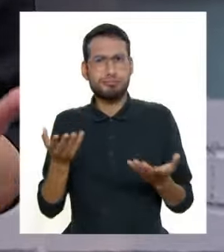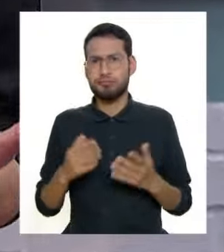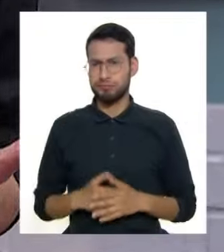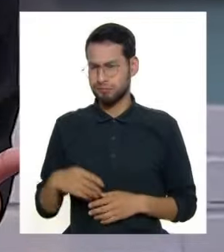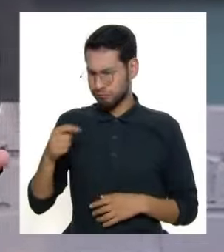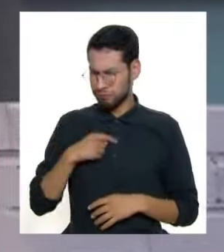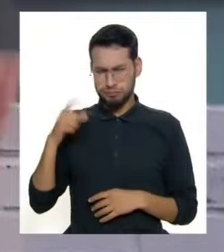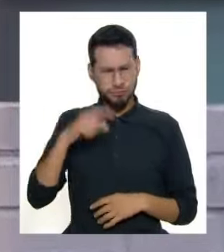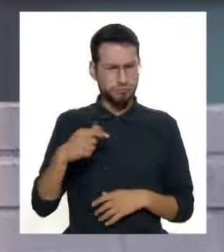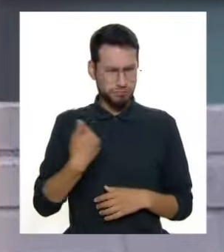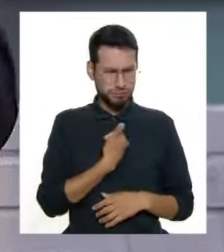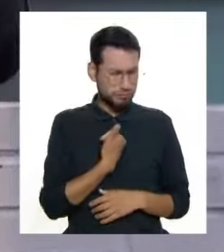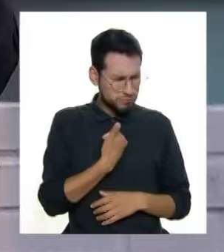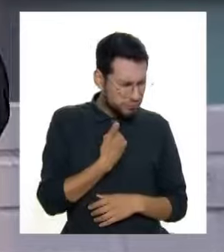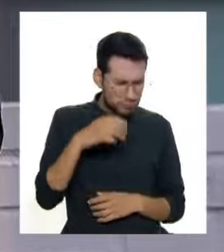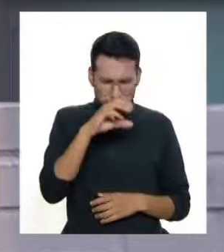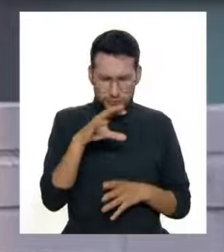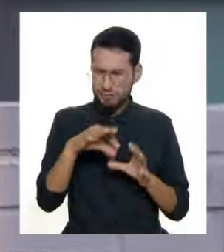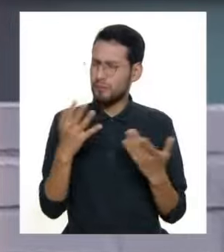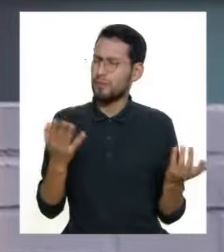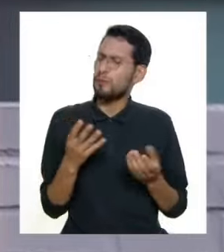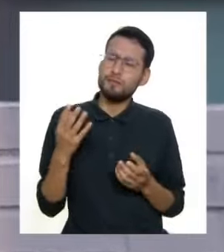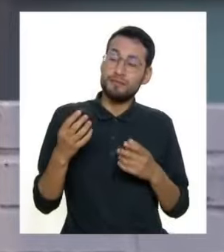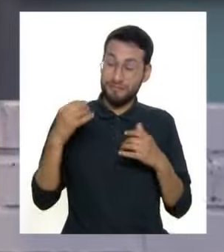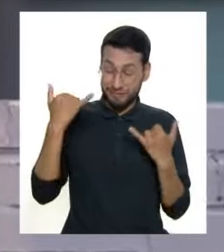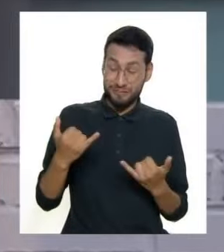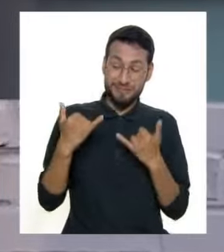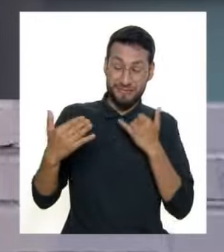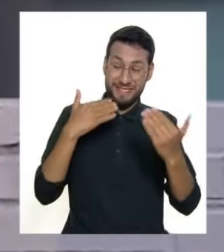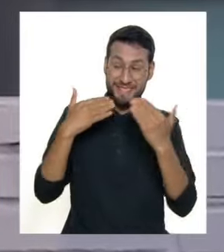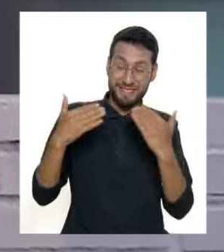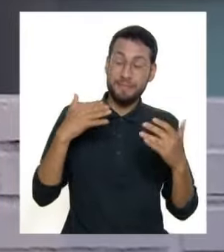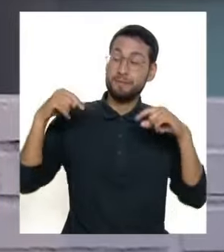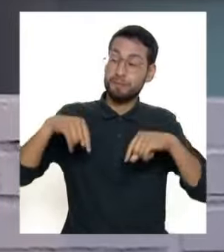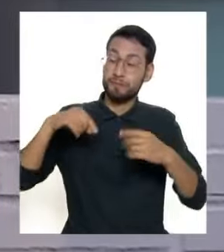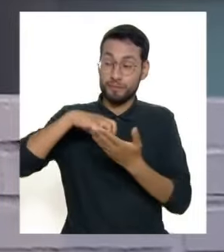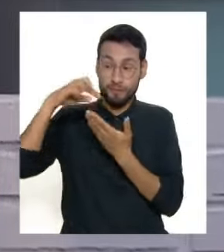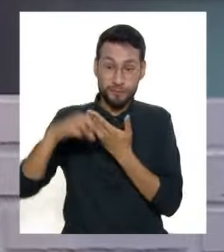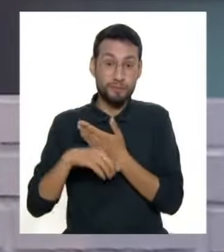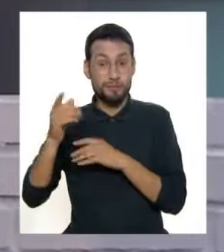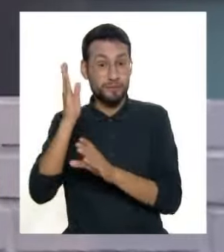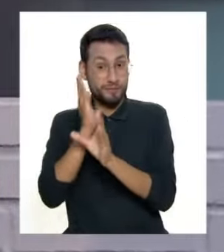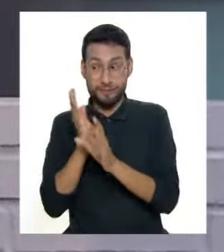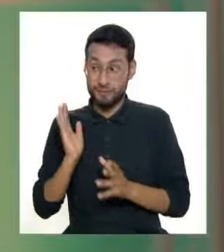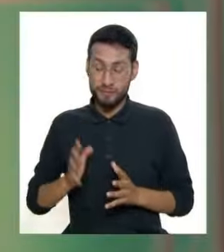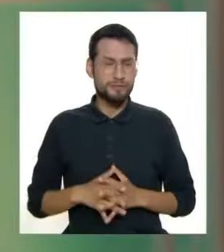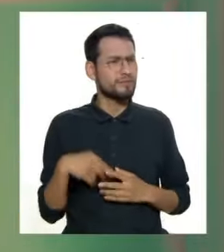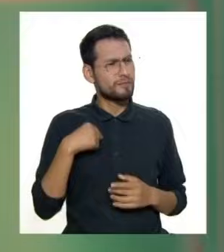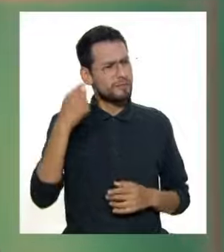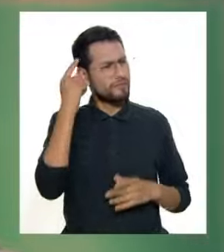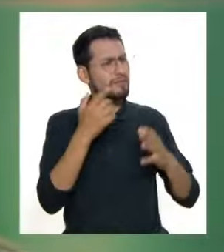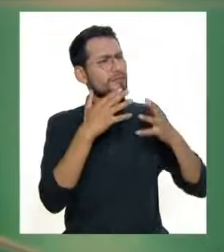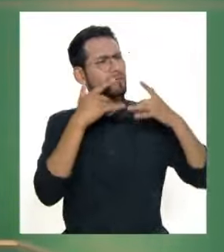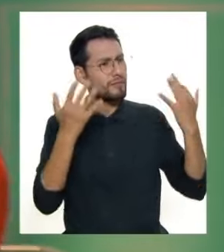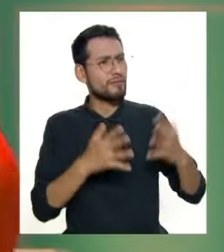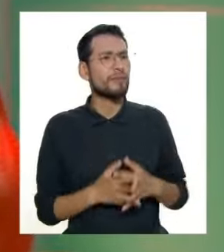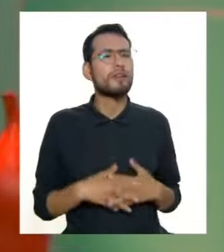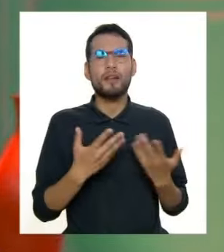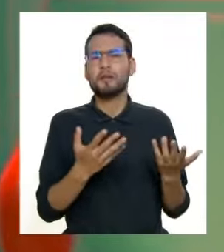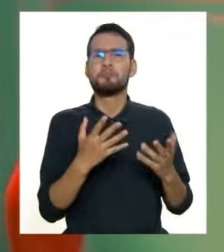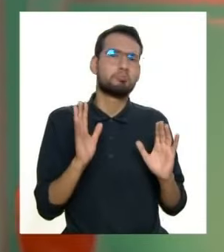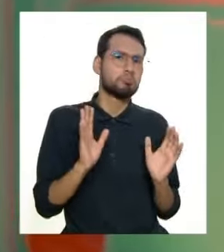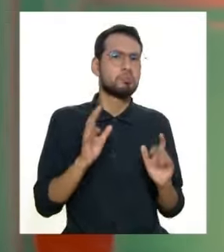que conseguir yo? De eso y mucho más, vamos a hablar hoy día aquí en el programa con una psicóloga. Yo creo que la felicidad es subjetiva. Cada